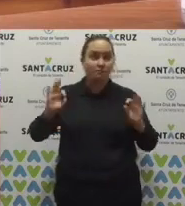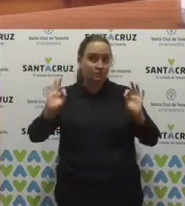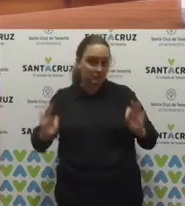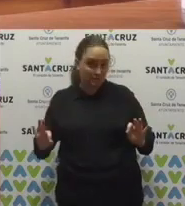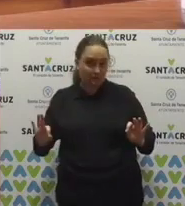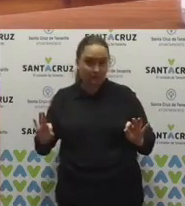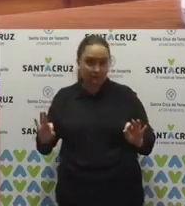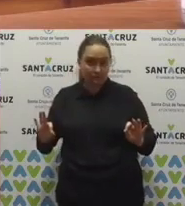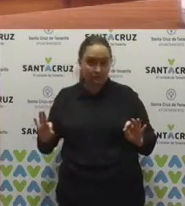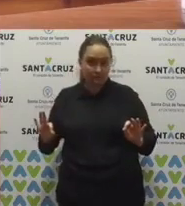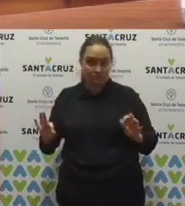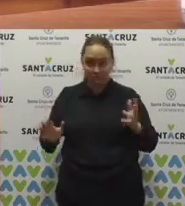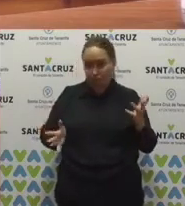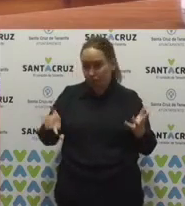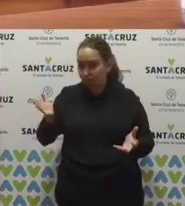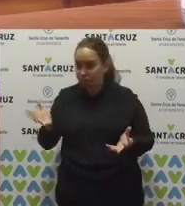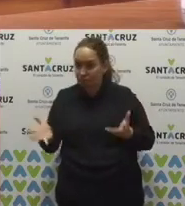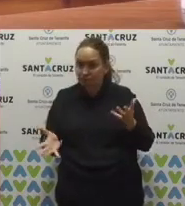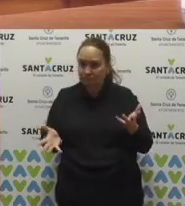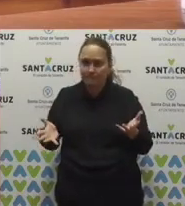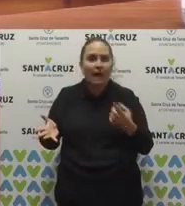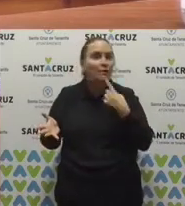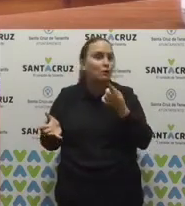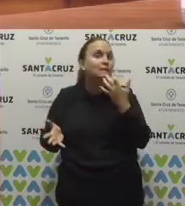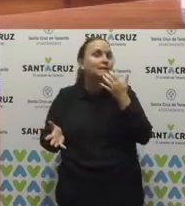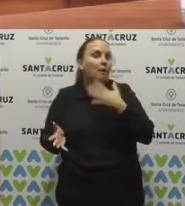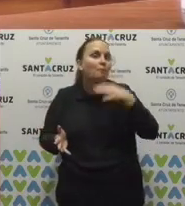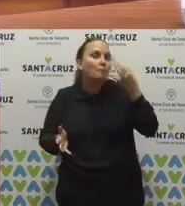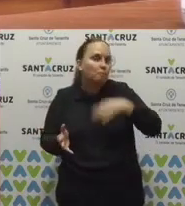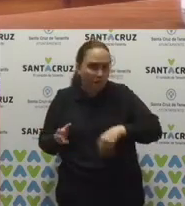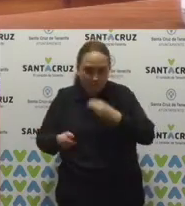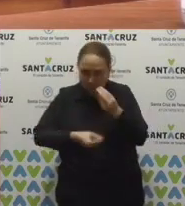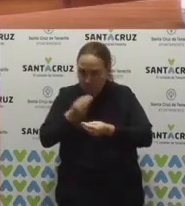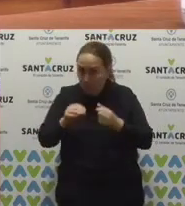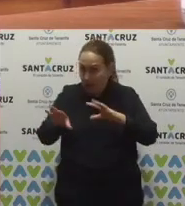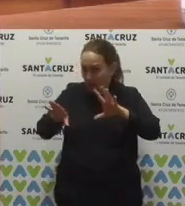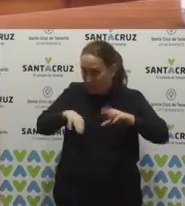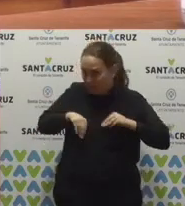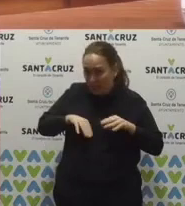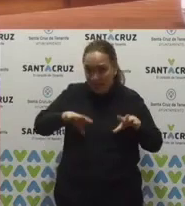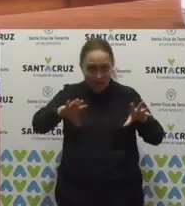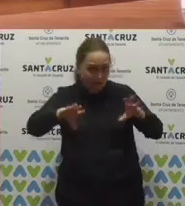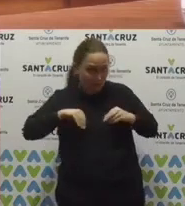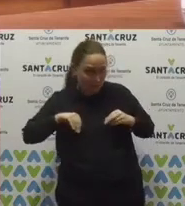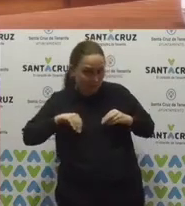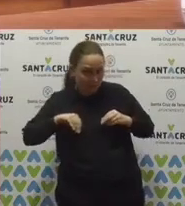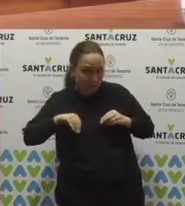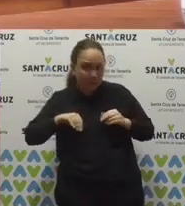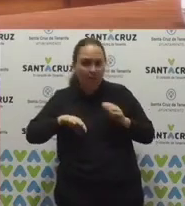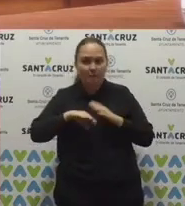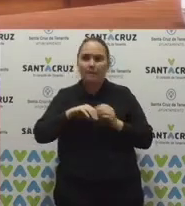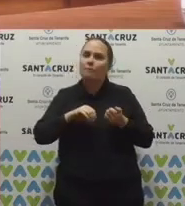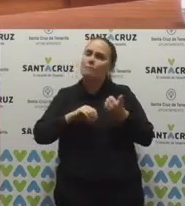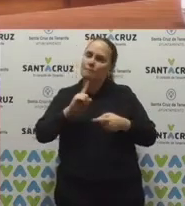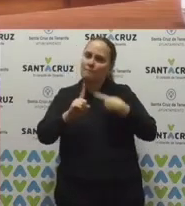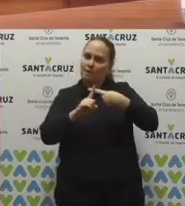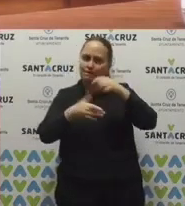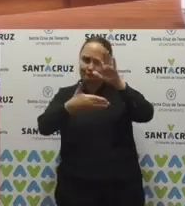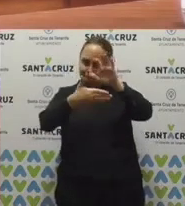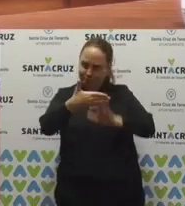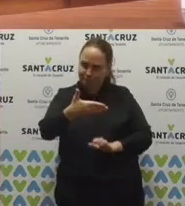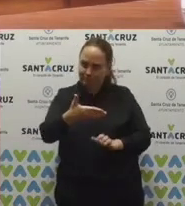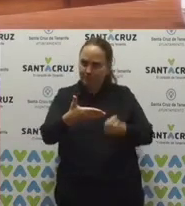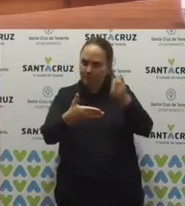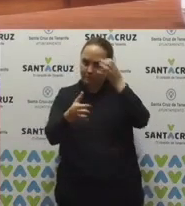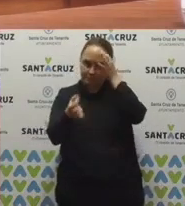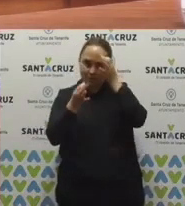don ramón digo si conceptualmente es sólo aceptaría conceptualmente y ahora afinando la redacción porque quedan más